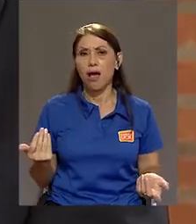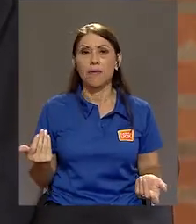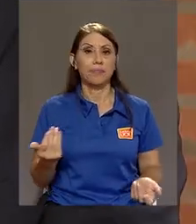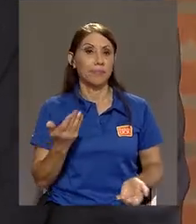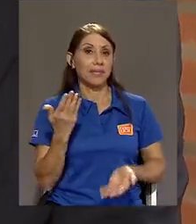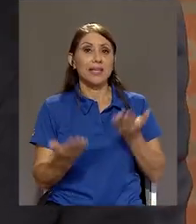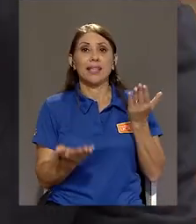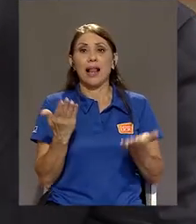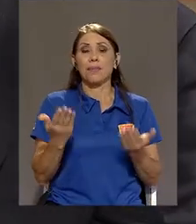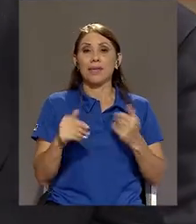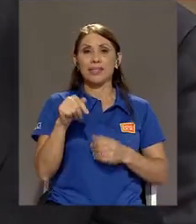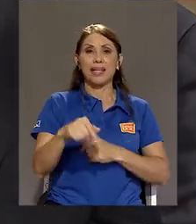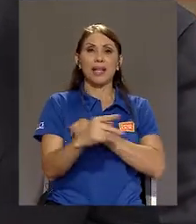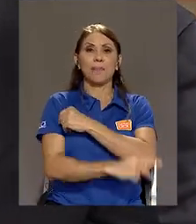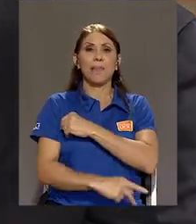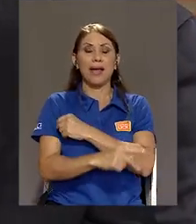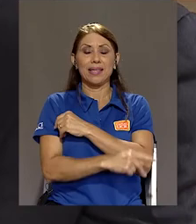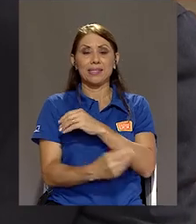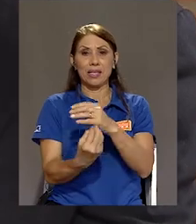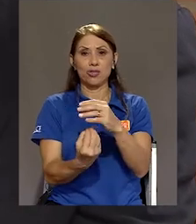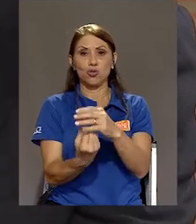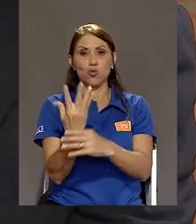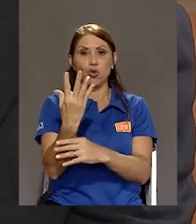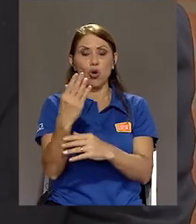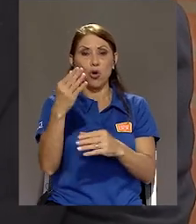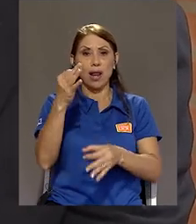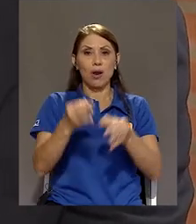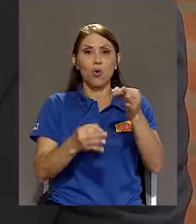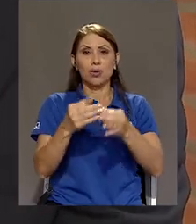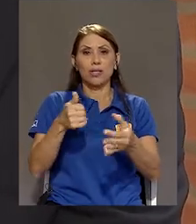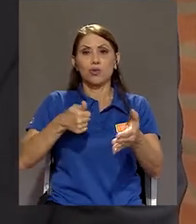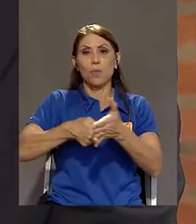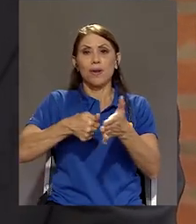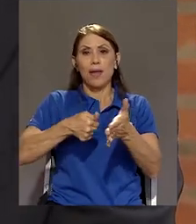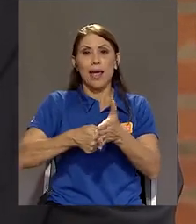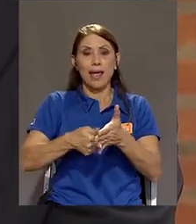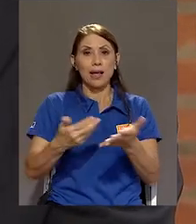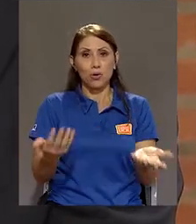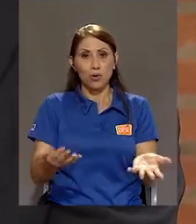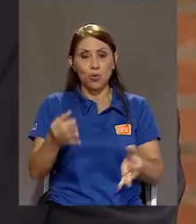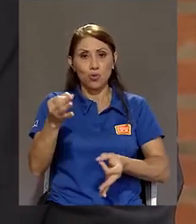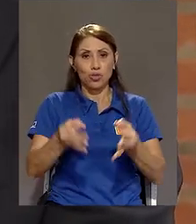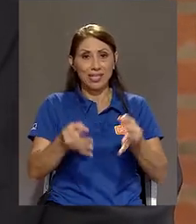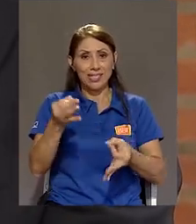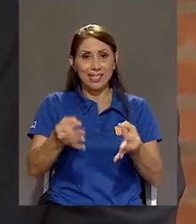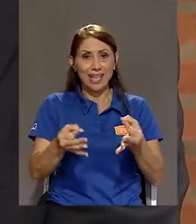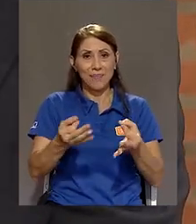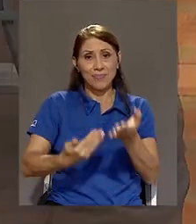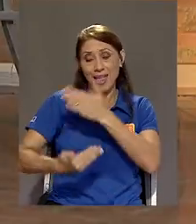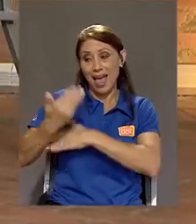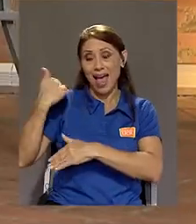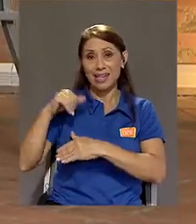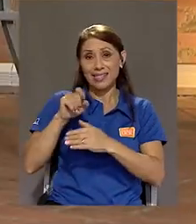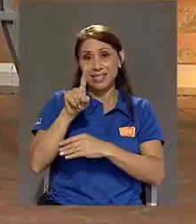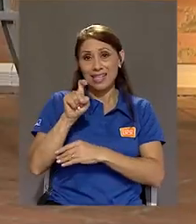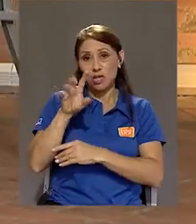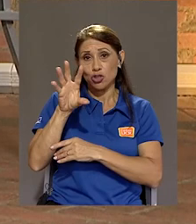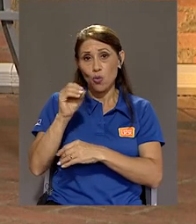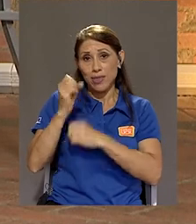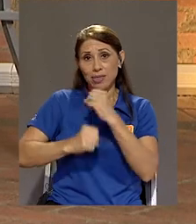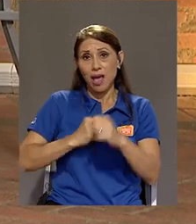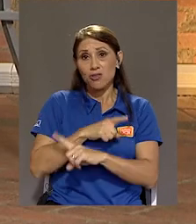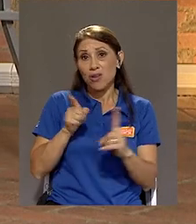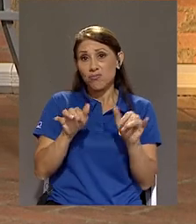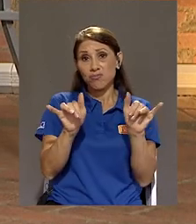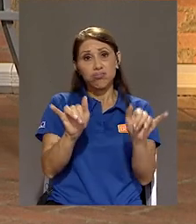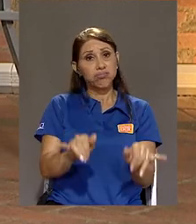el país en el que surgió la Corte Suprema de Justicia hace 150 años y se quedó así, ¿verdad?